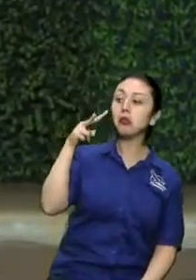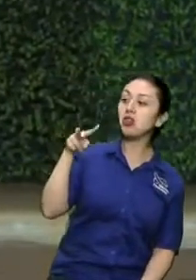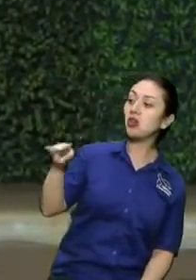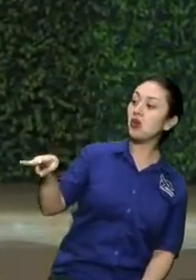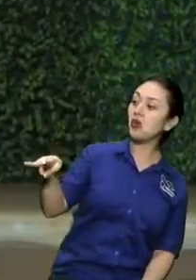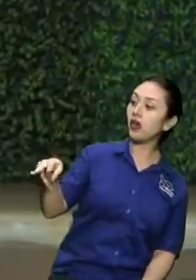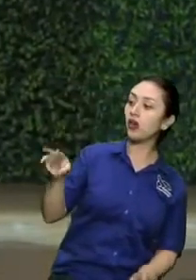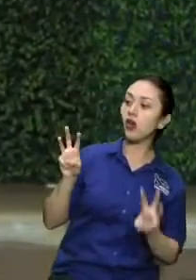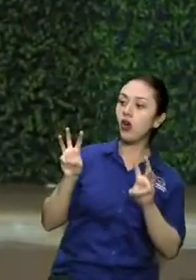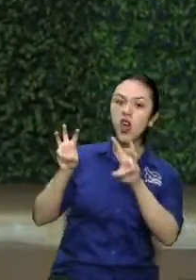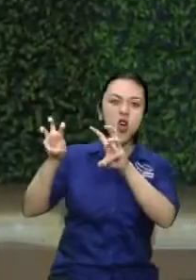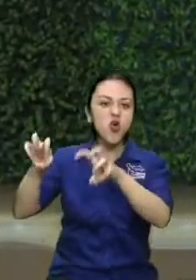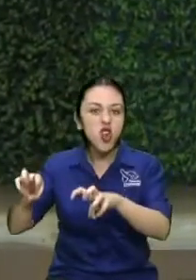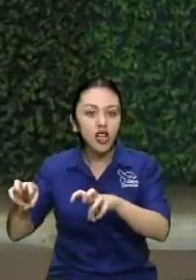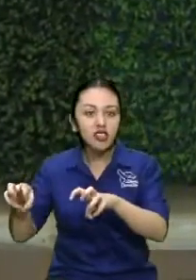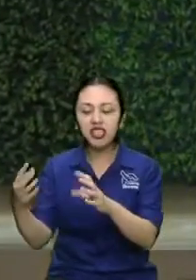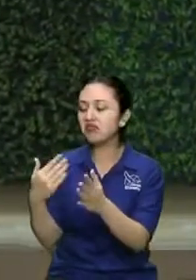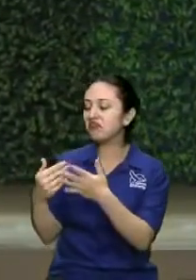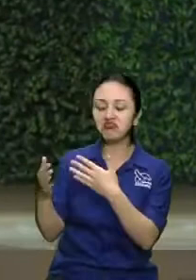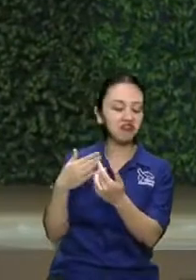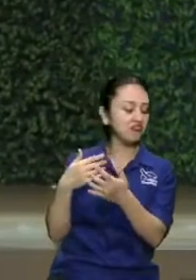una Coca-Cola.